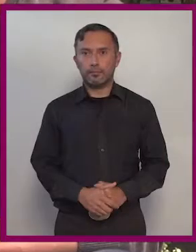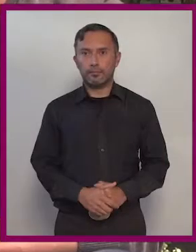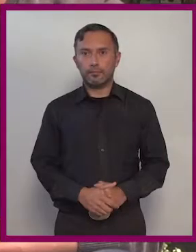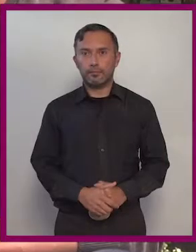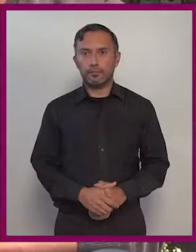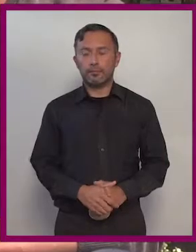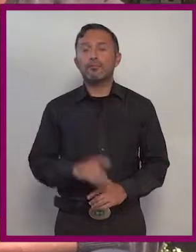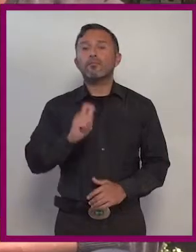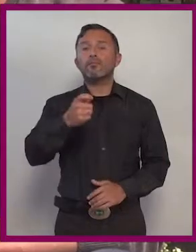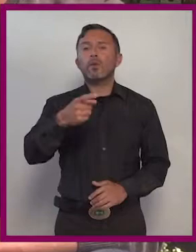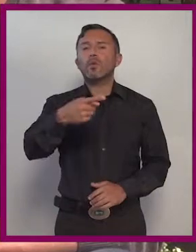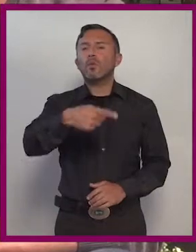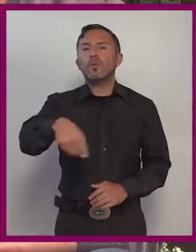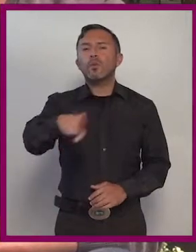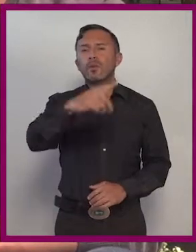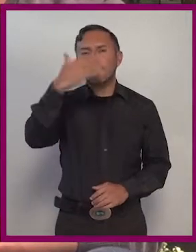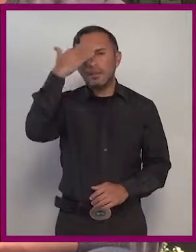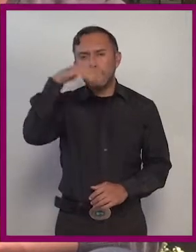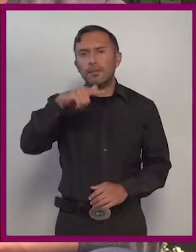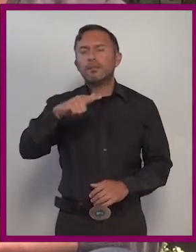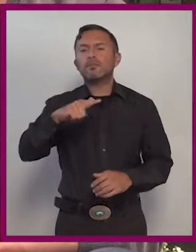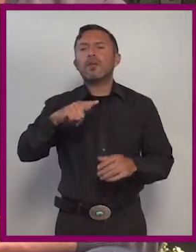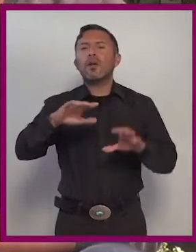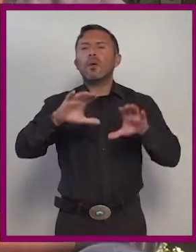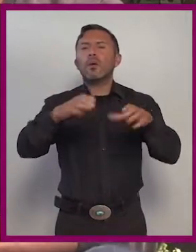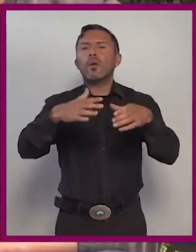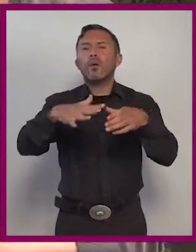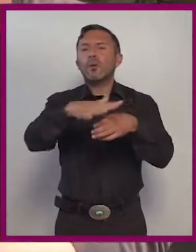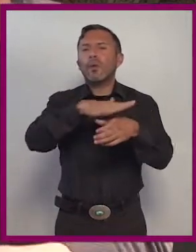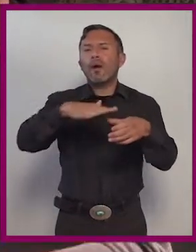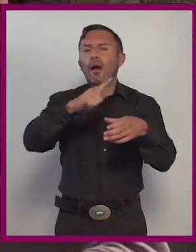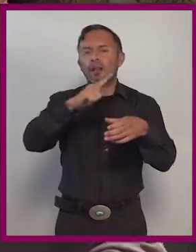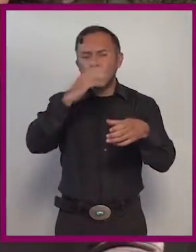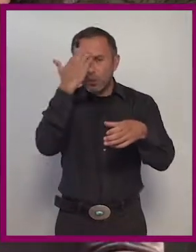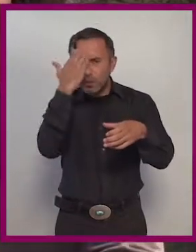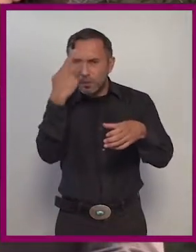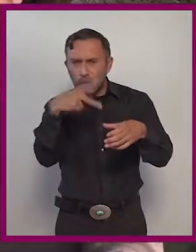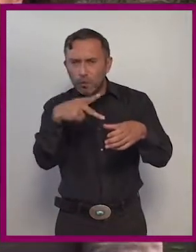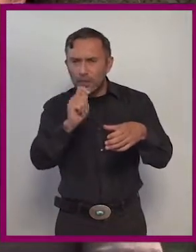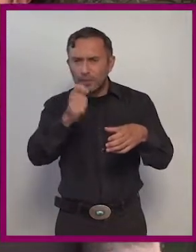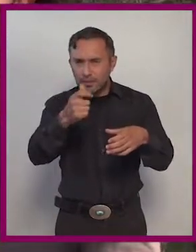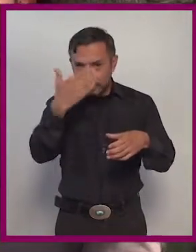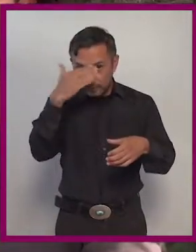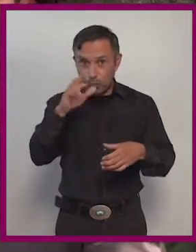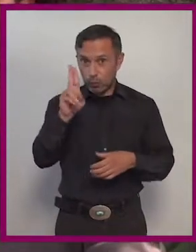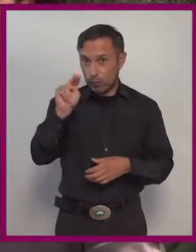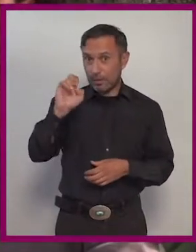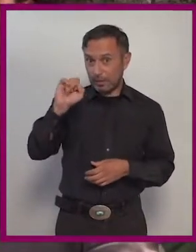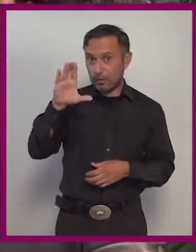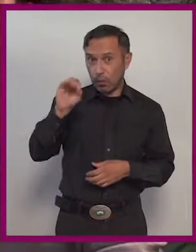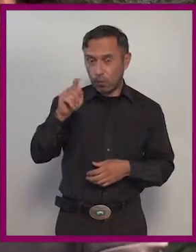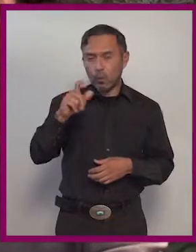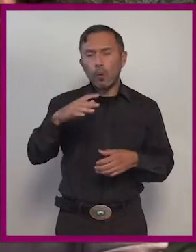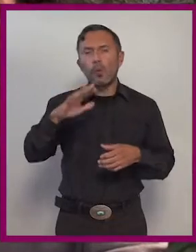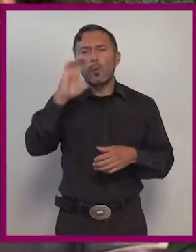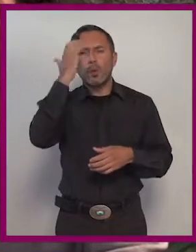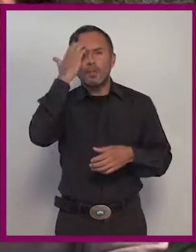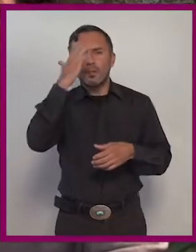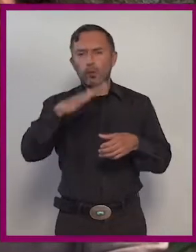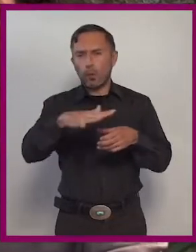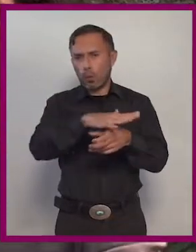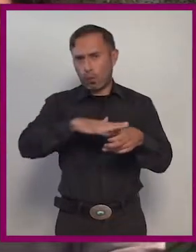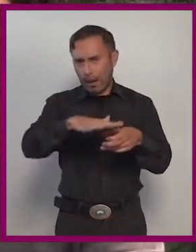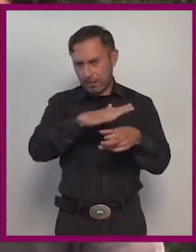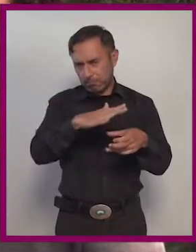¿Ustedes saben qué son los saberes locales? Según la UNESCO, los saberes tradicionales o conocimientos locales, como también se les